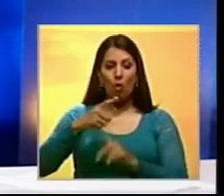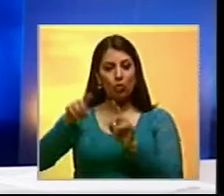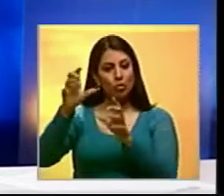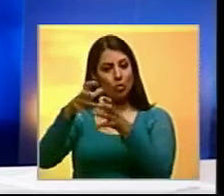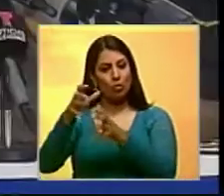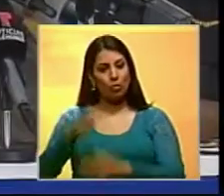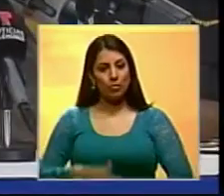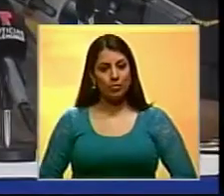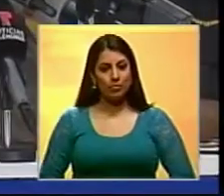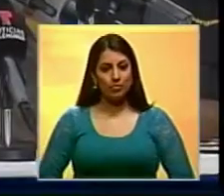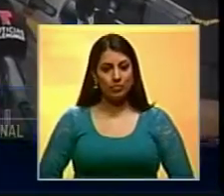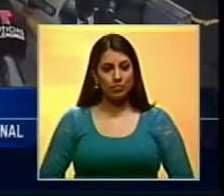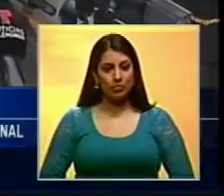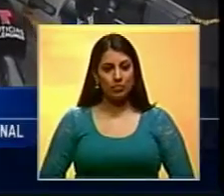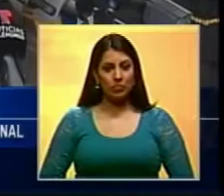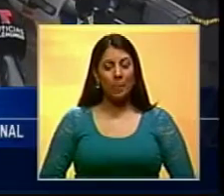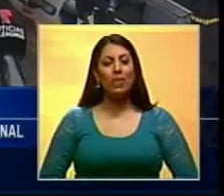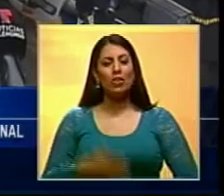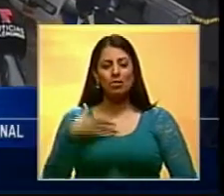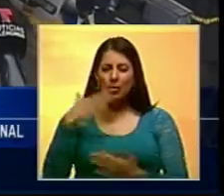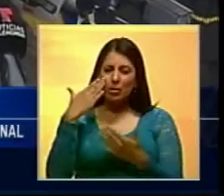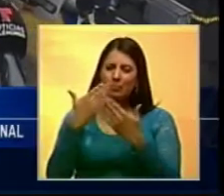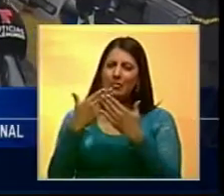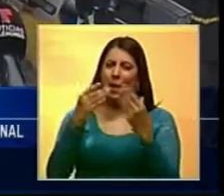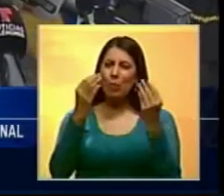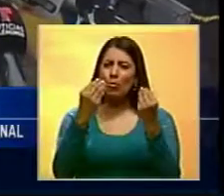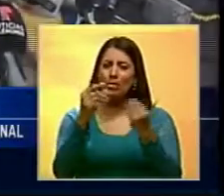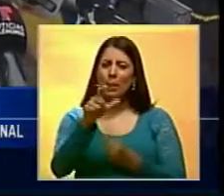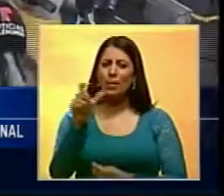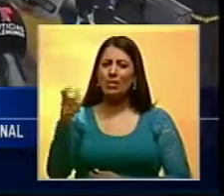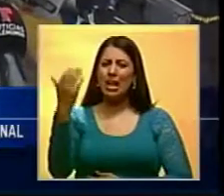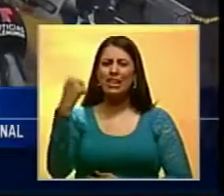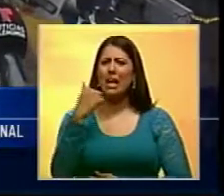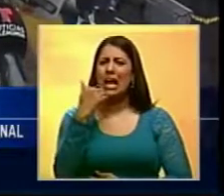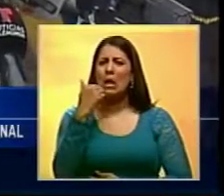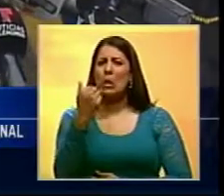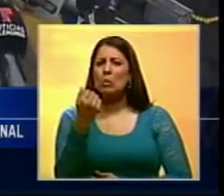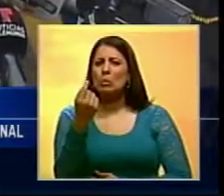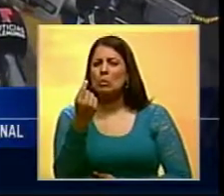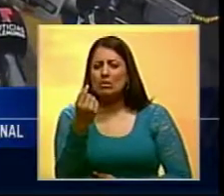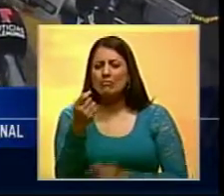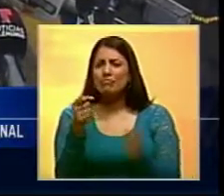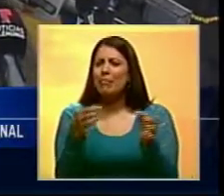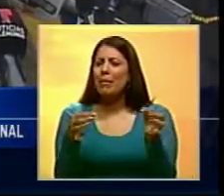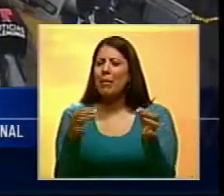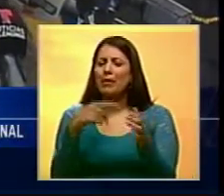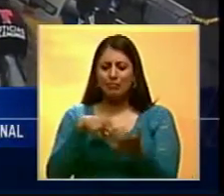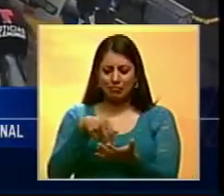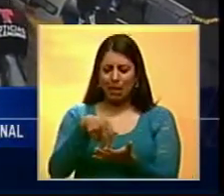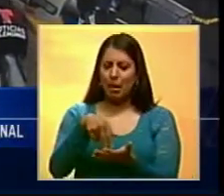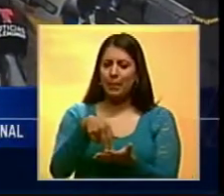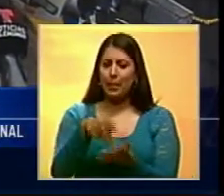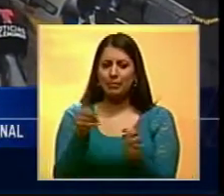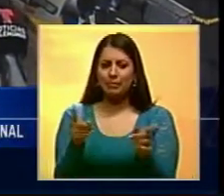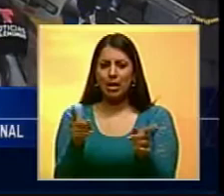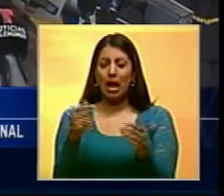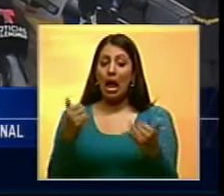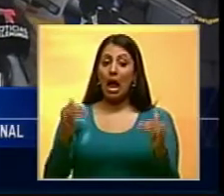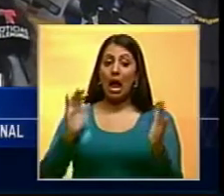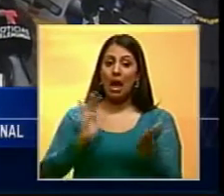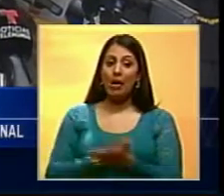lado. He visto gente que nunca tenía un volante, caminó una cuadra,